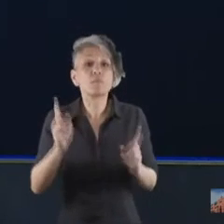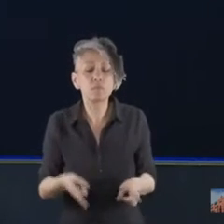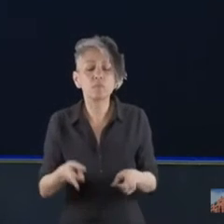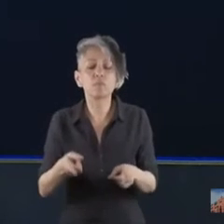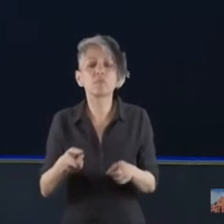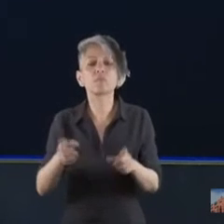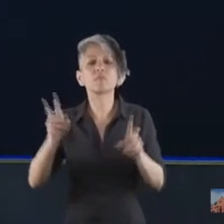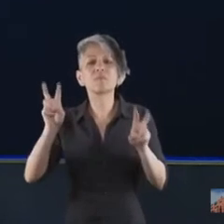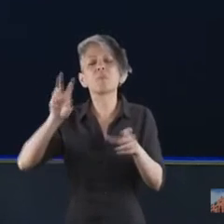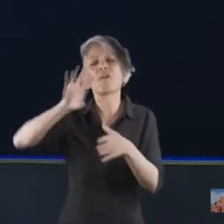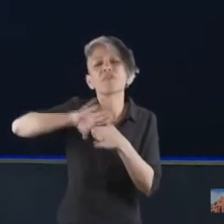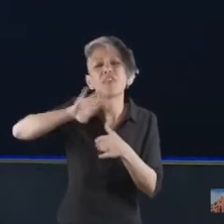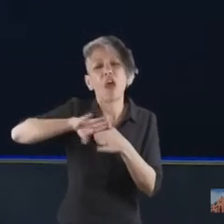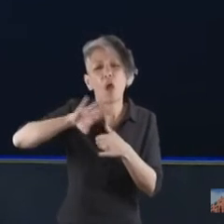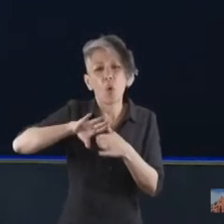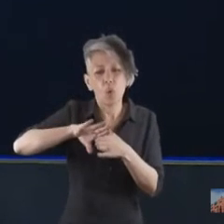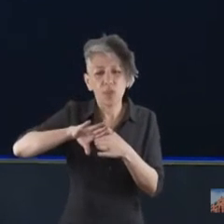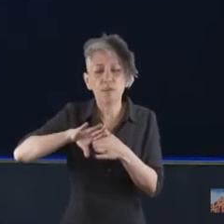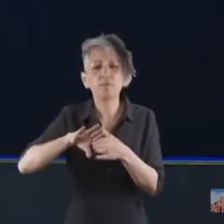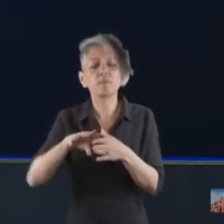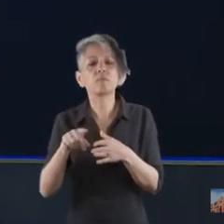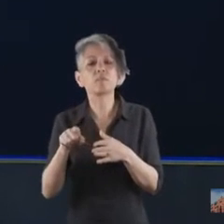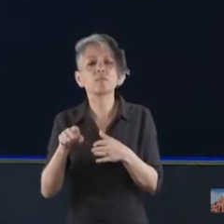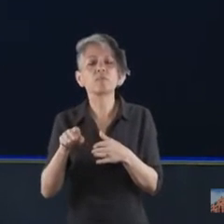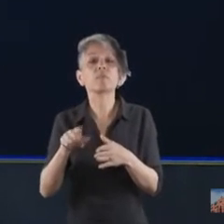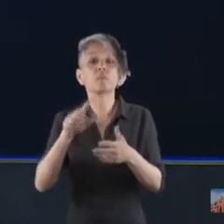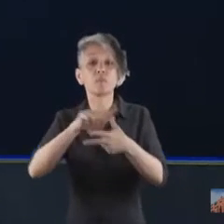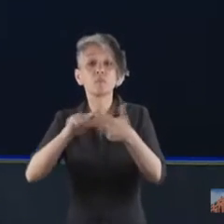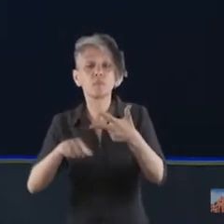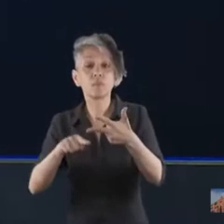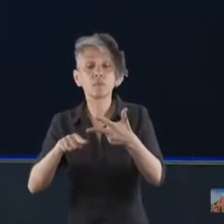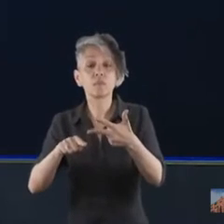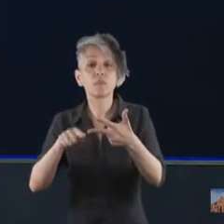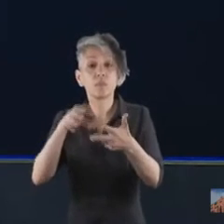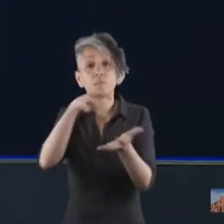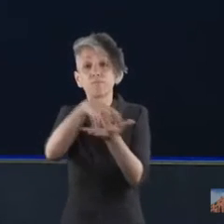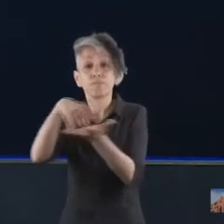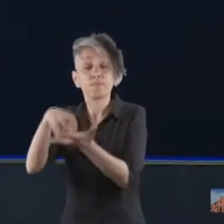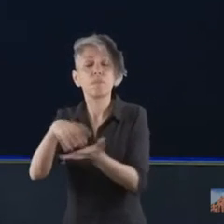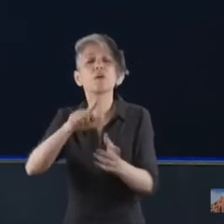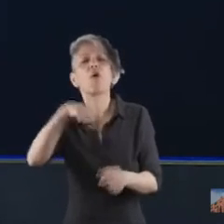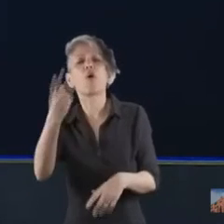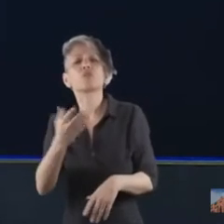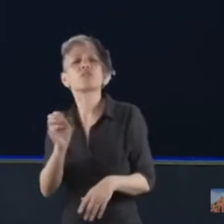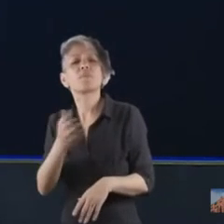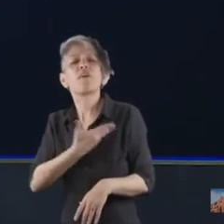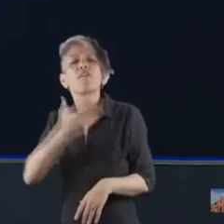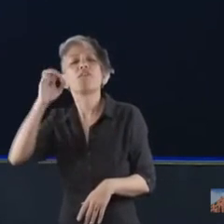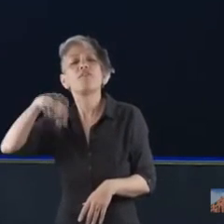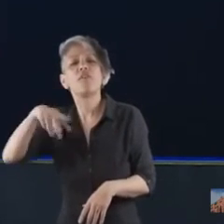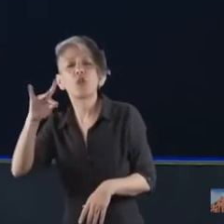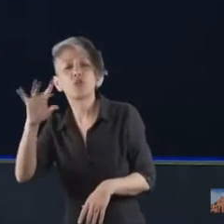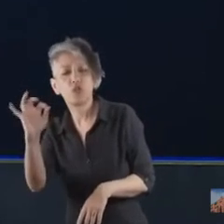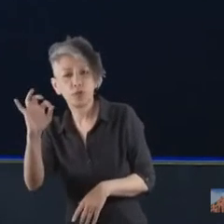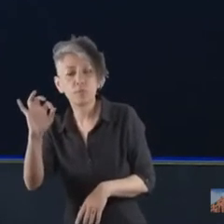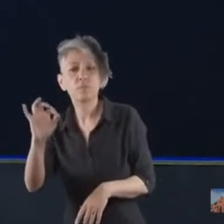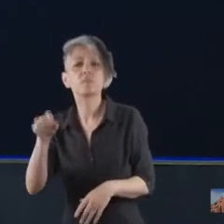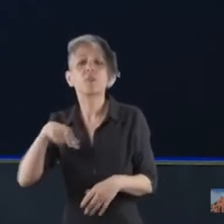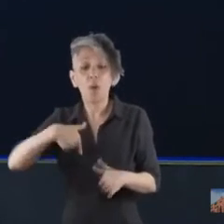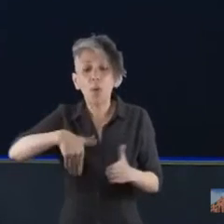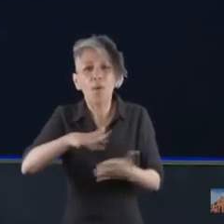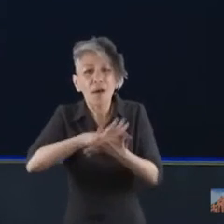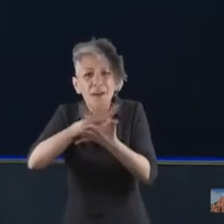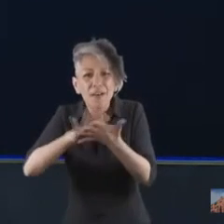tres instituciones financieras internacionales y un fondo soberano que vamos a estar resolviendo en las